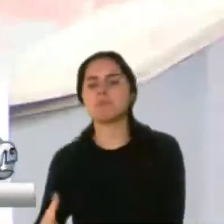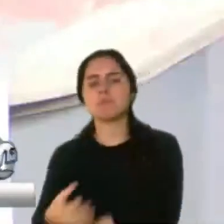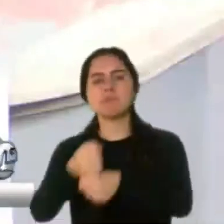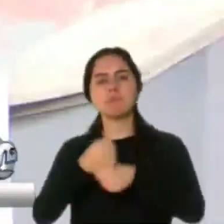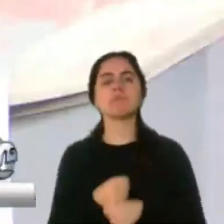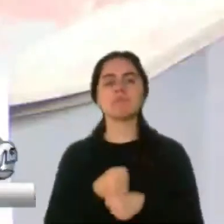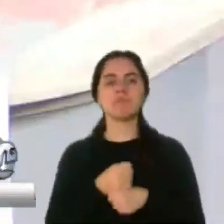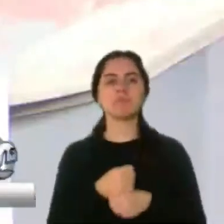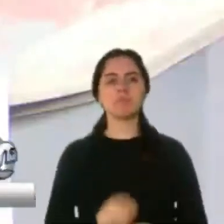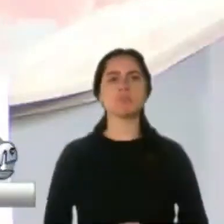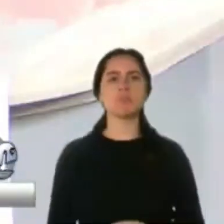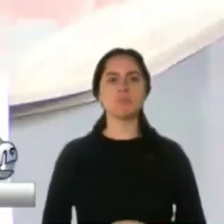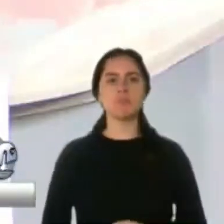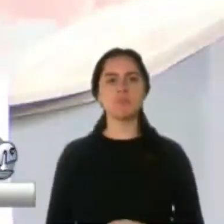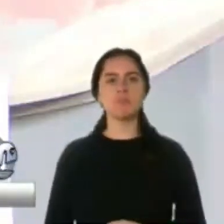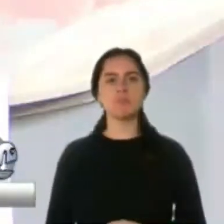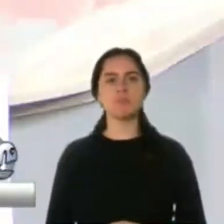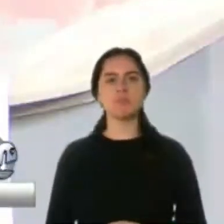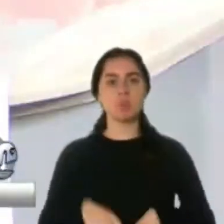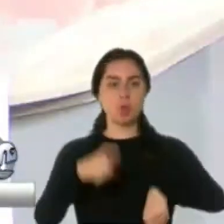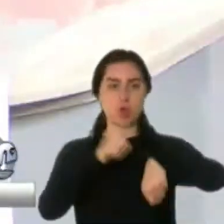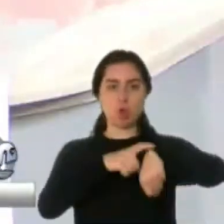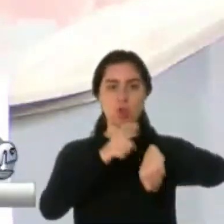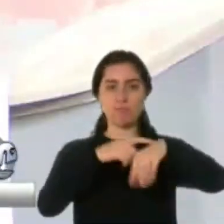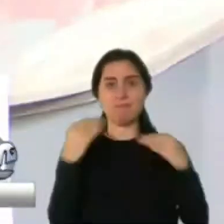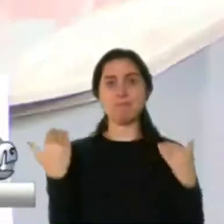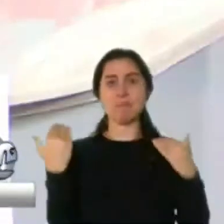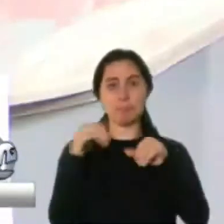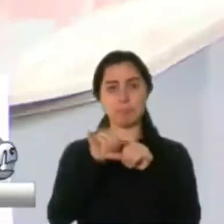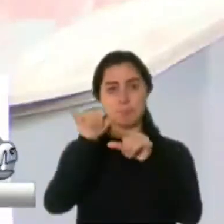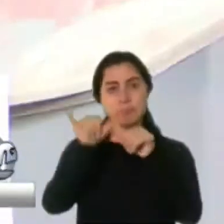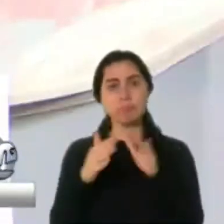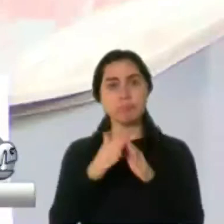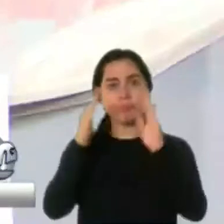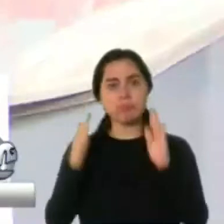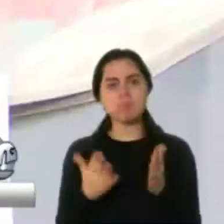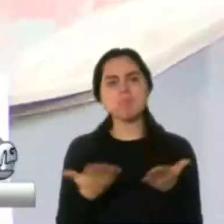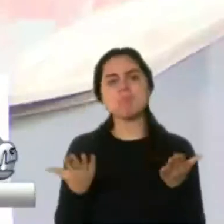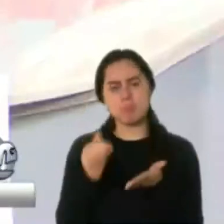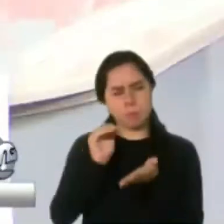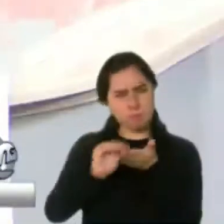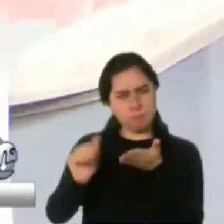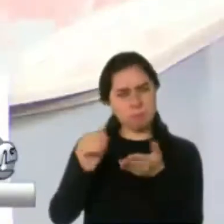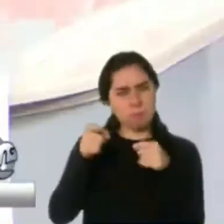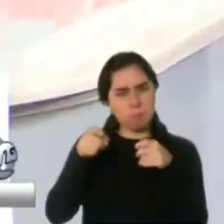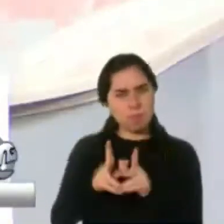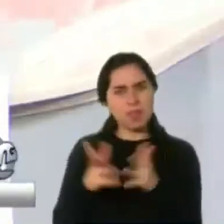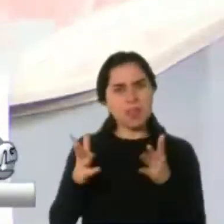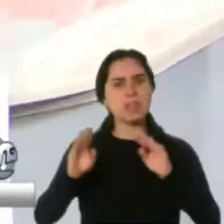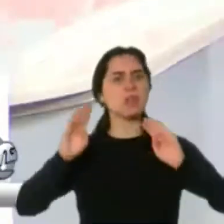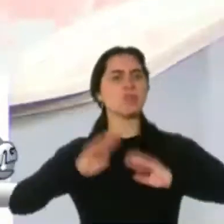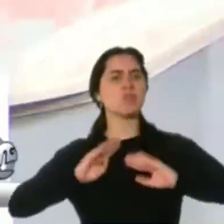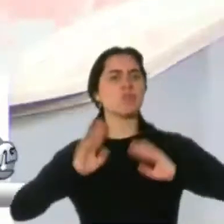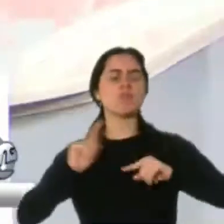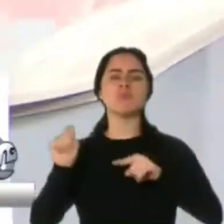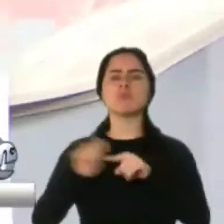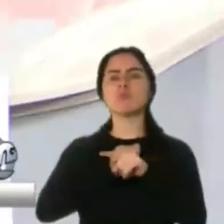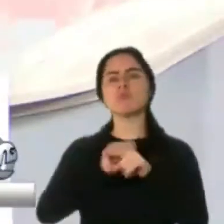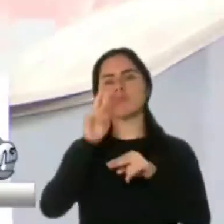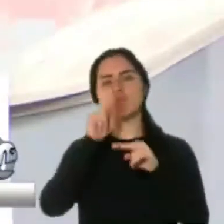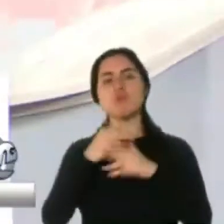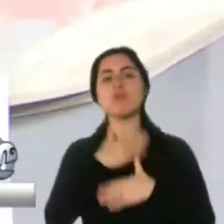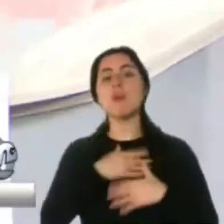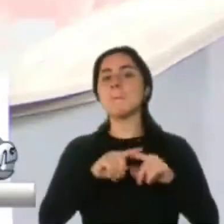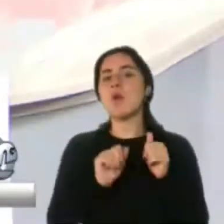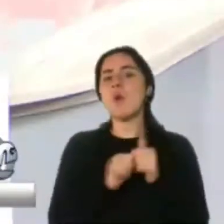los horarios permitidos en el toque de queda, se permitirá el entrenamiento deportivo y recreativo de manera